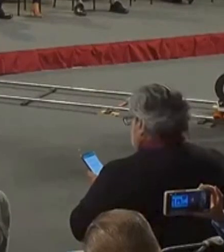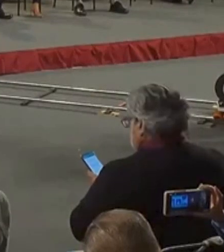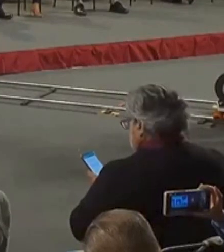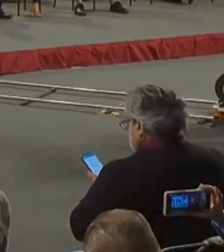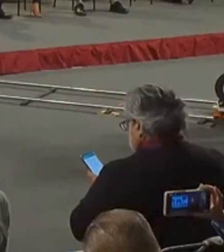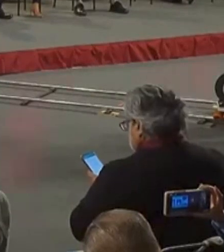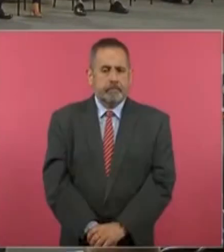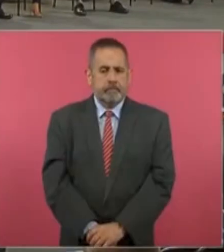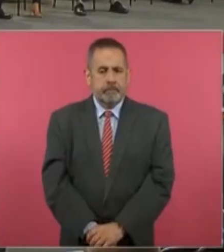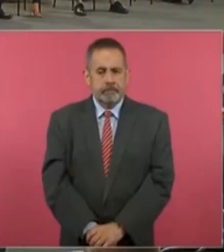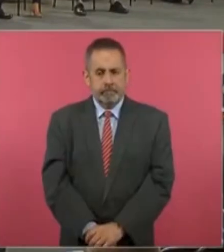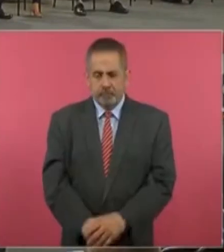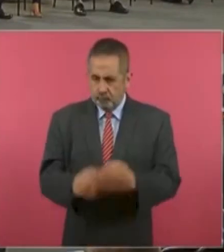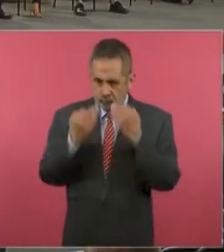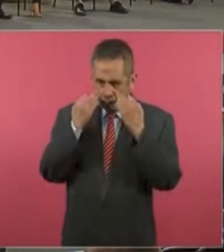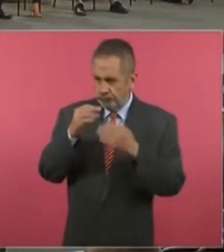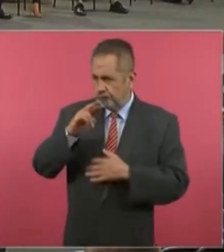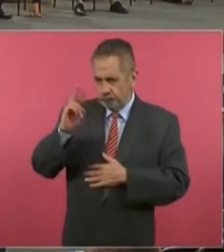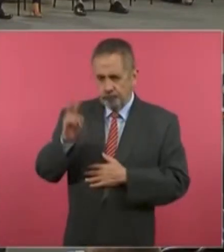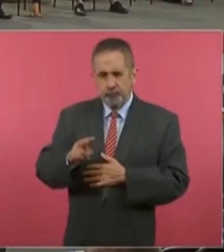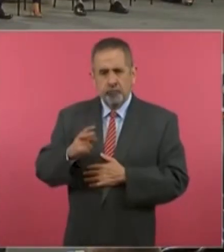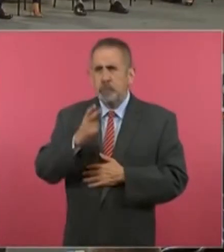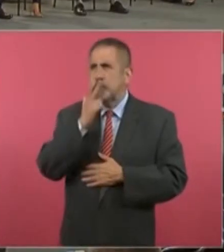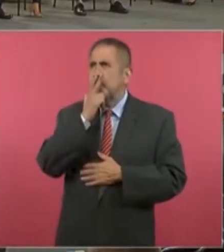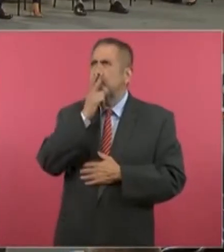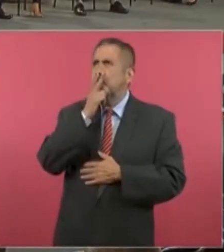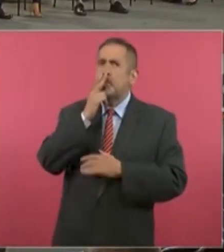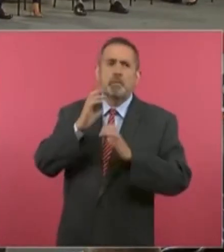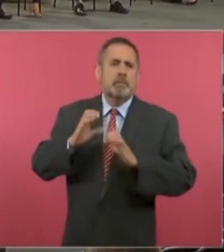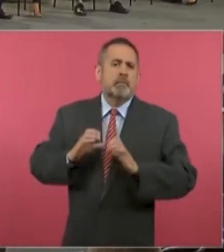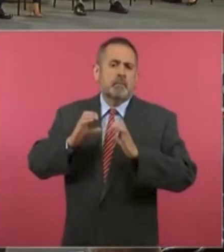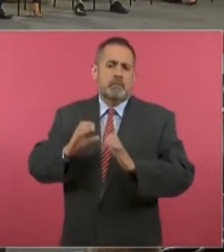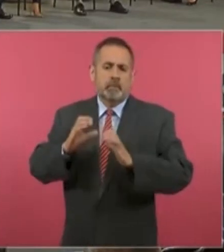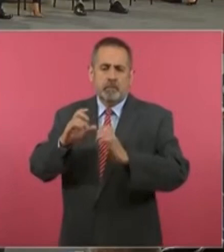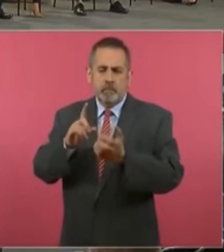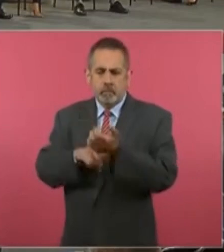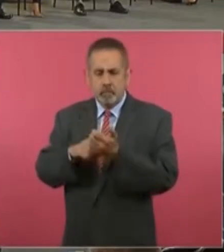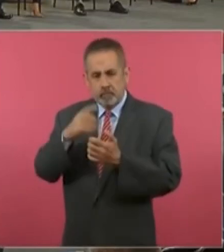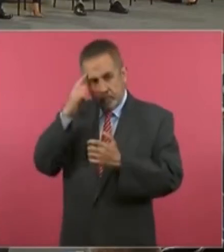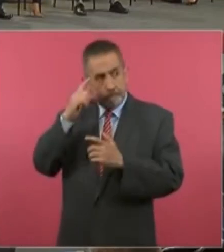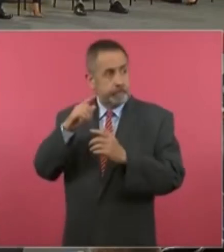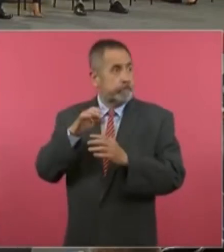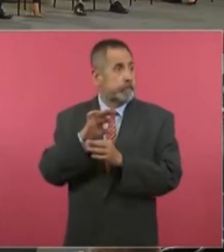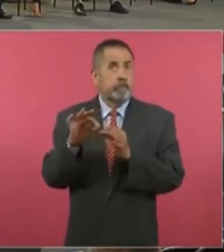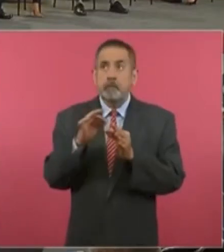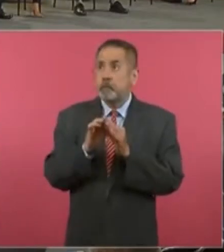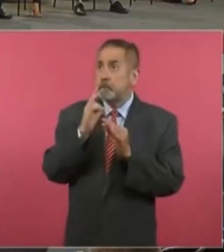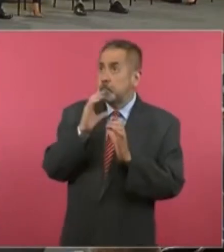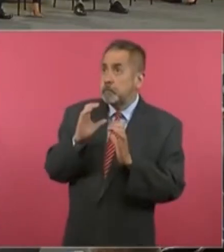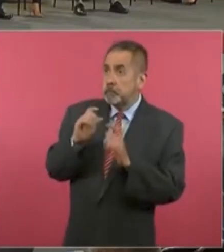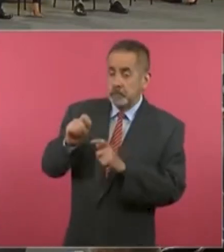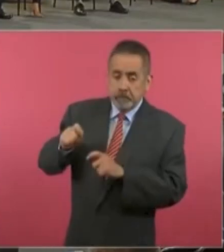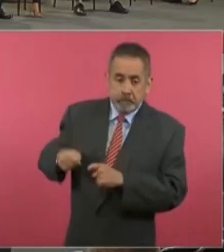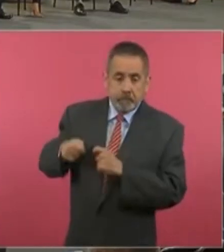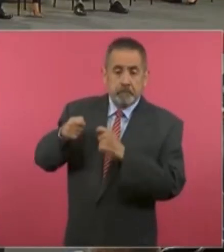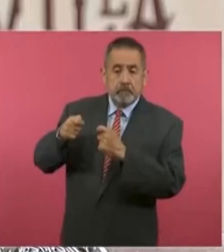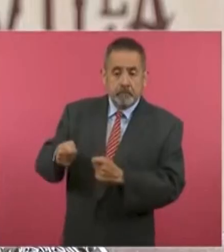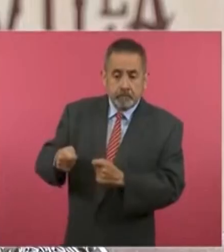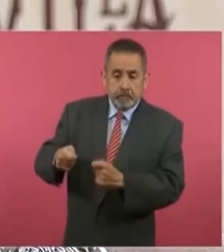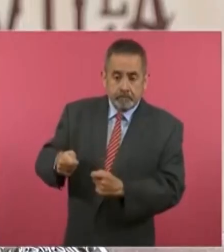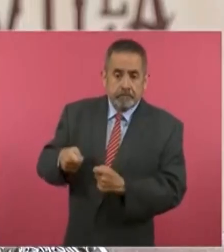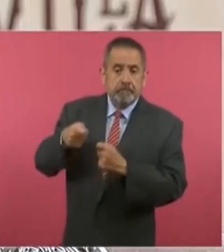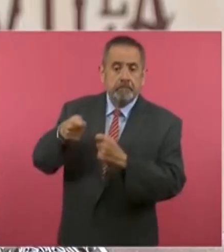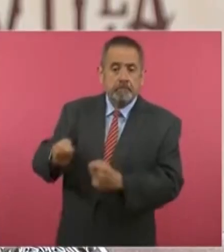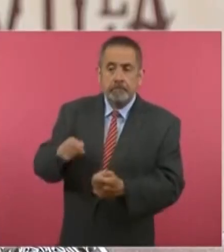poder conservar el legado que tienen que conocer las siguientes generaciones sobre nuestro origen, que nos da